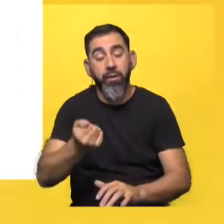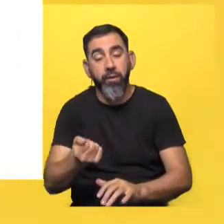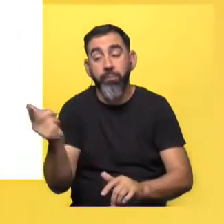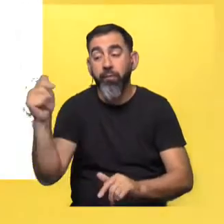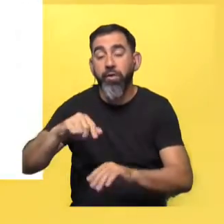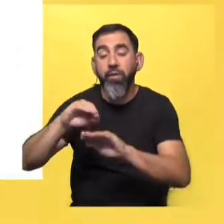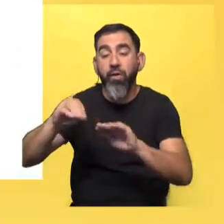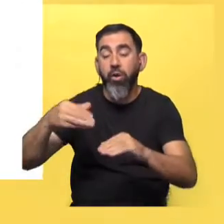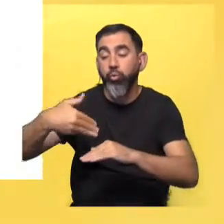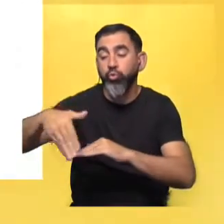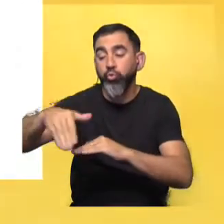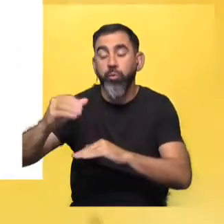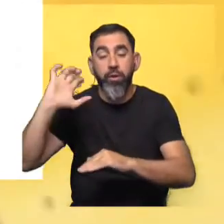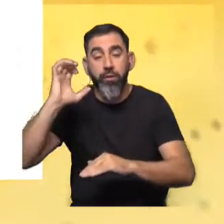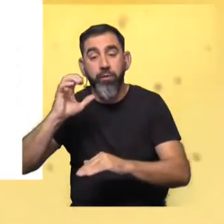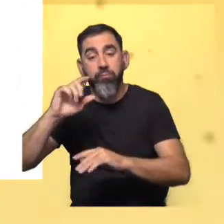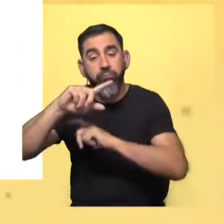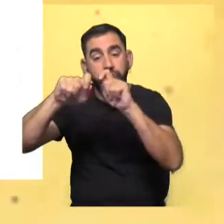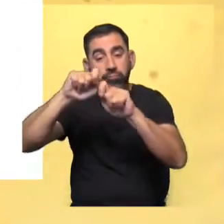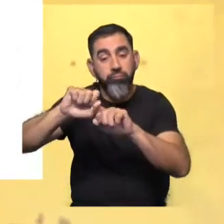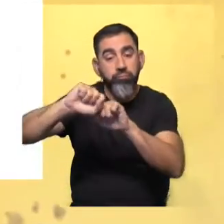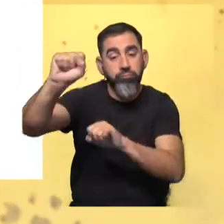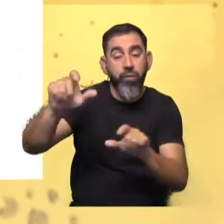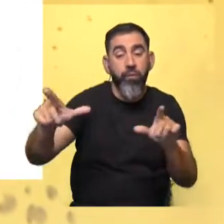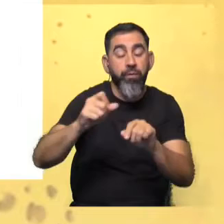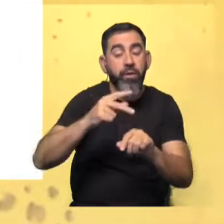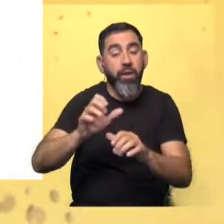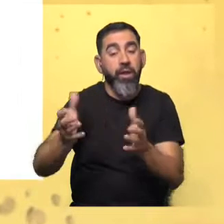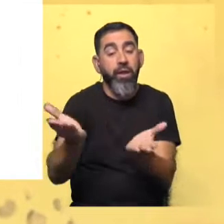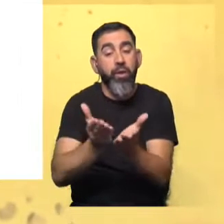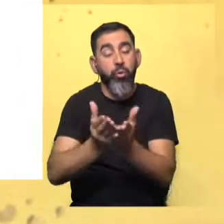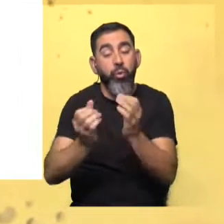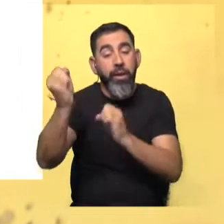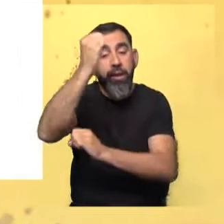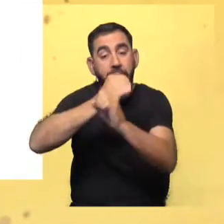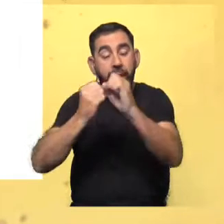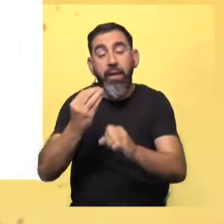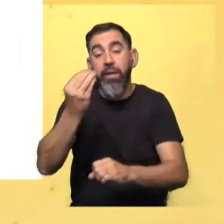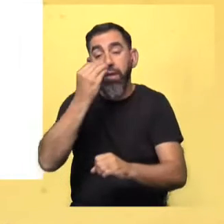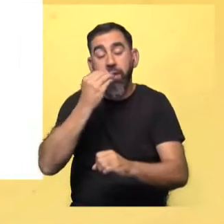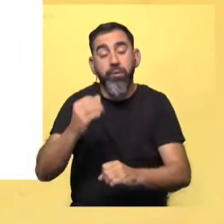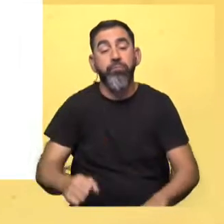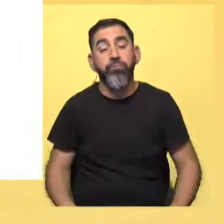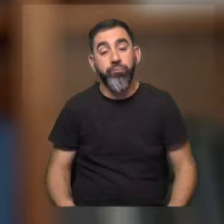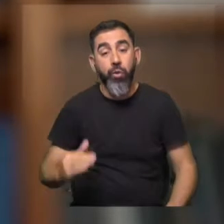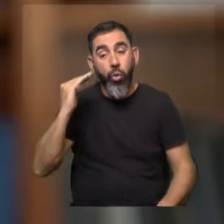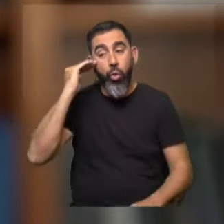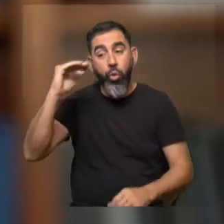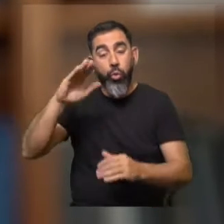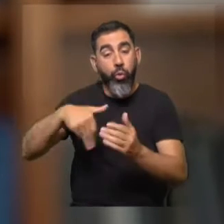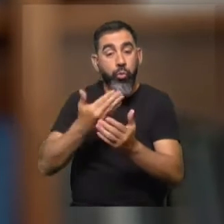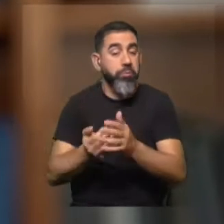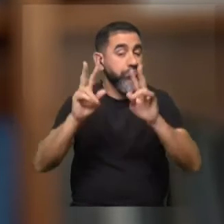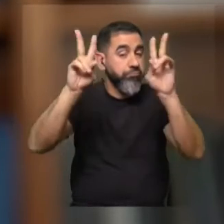en el marco de la tesis de grado de final de carrera de Ingeniería de Alimentos e Ingeniería Química, donde los docentes proponen